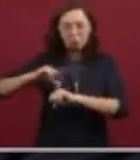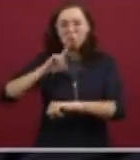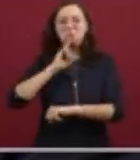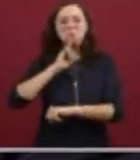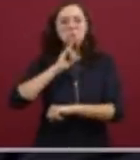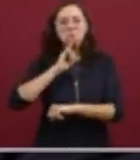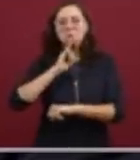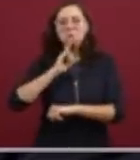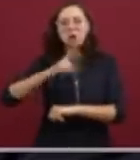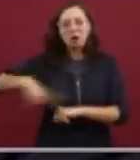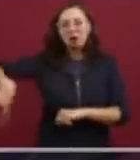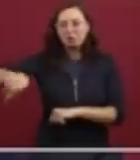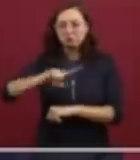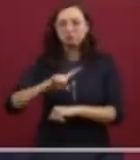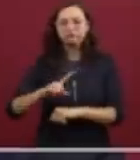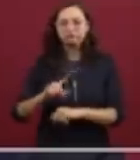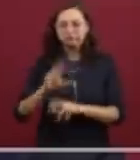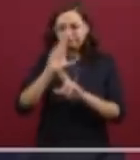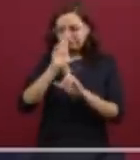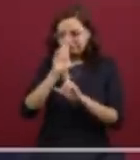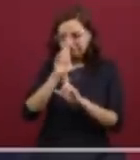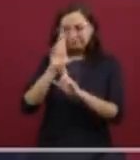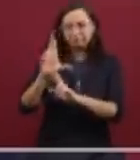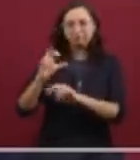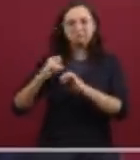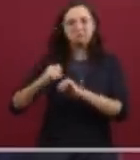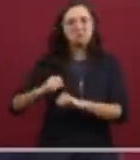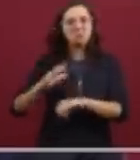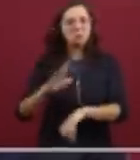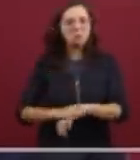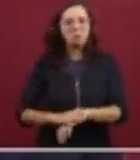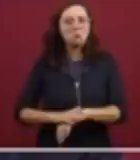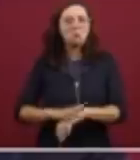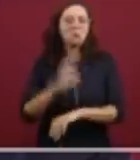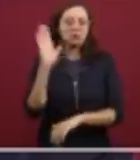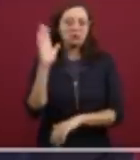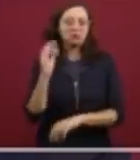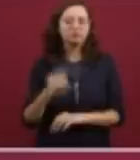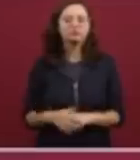les da más autoridad. Y